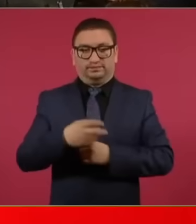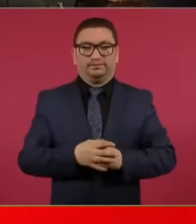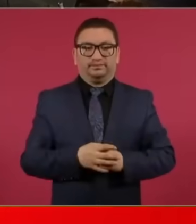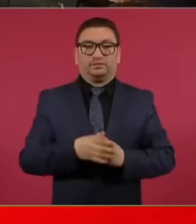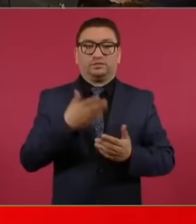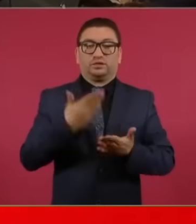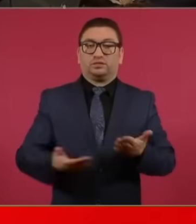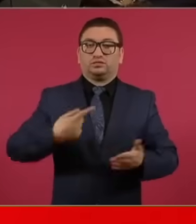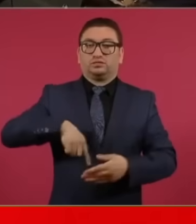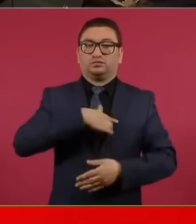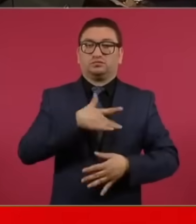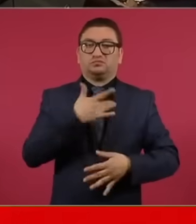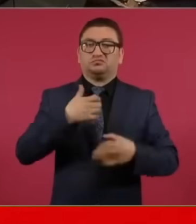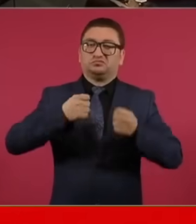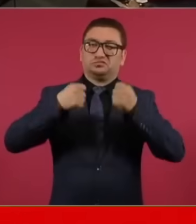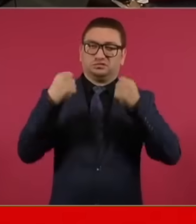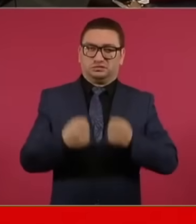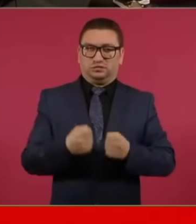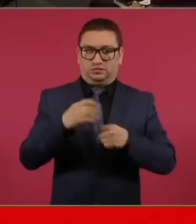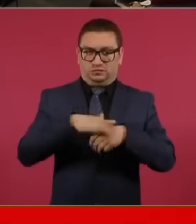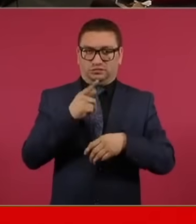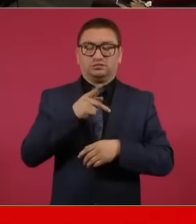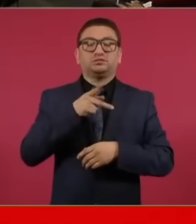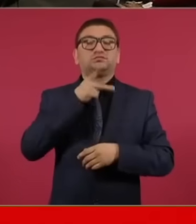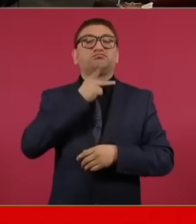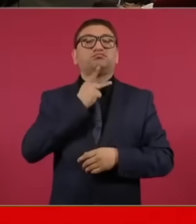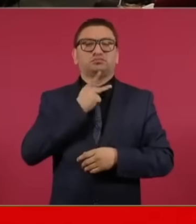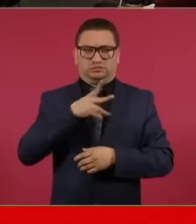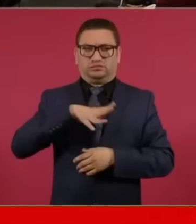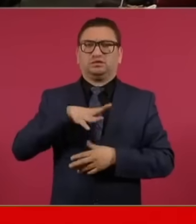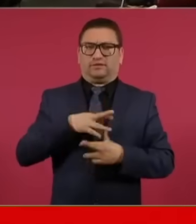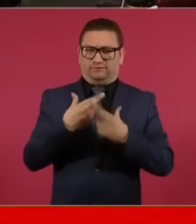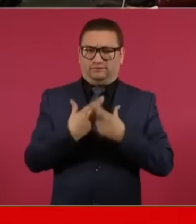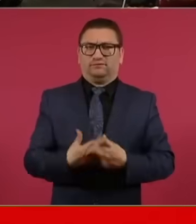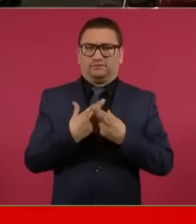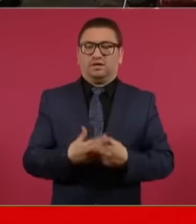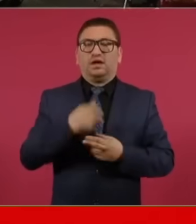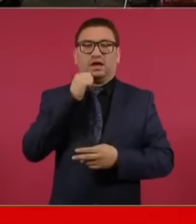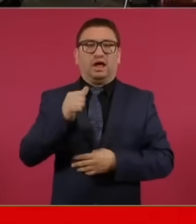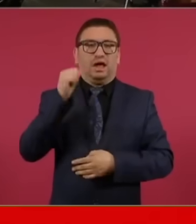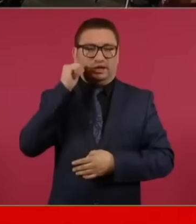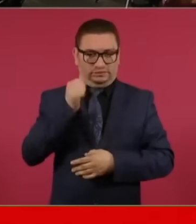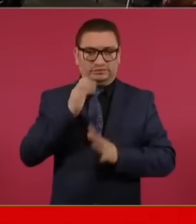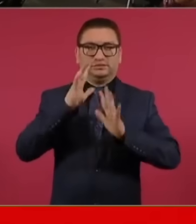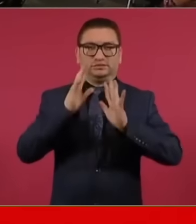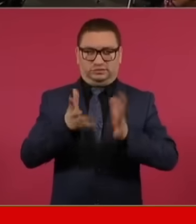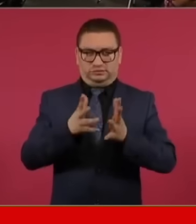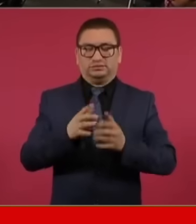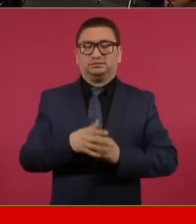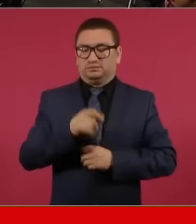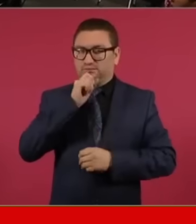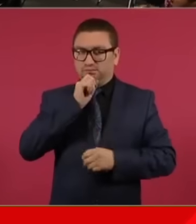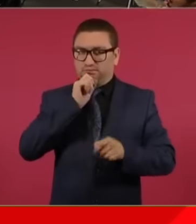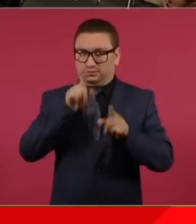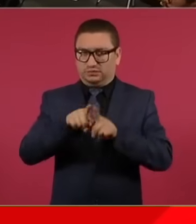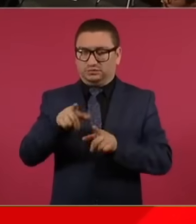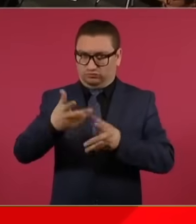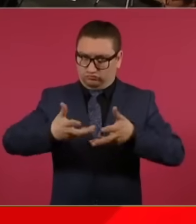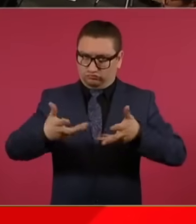Tenemos garantizado petróleo. Precisamente ayer se llevó a cabo una operación que